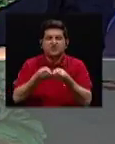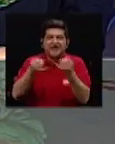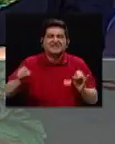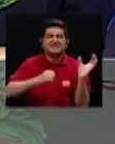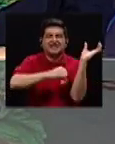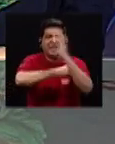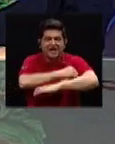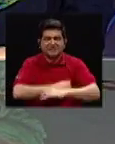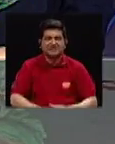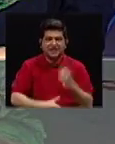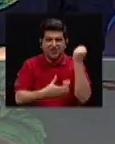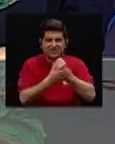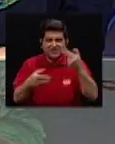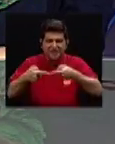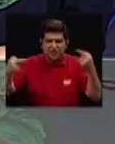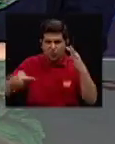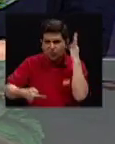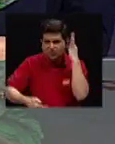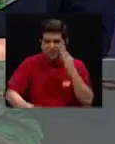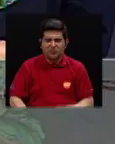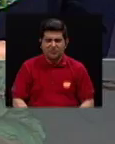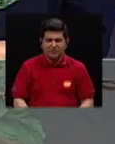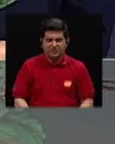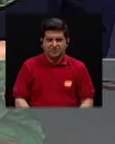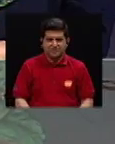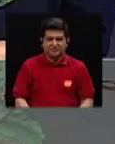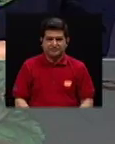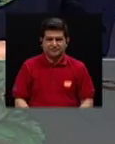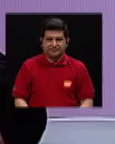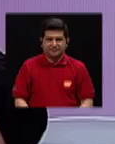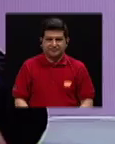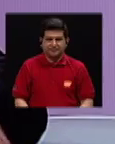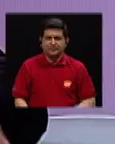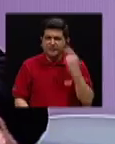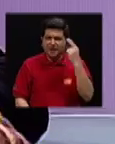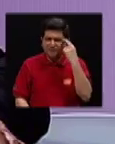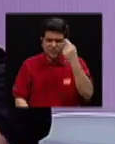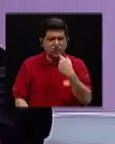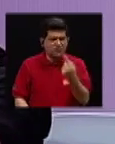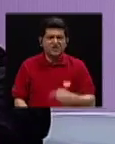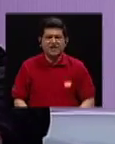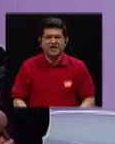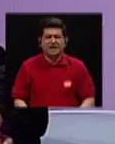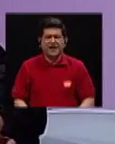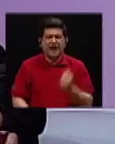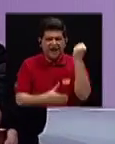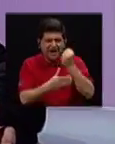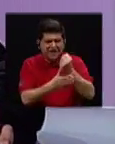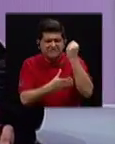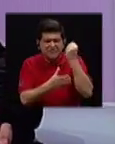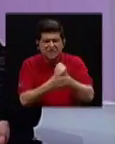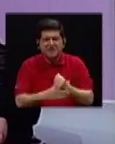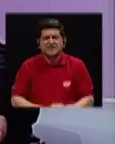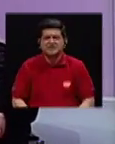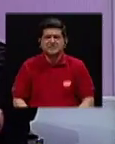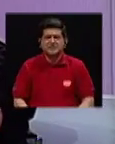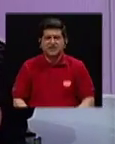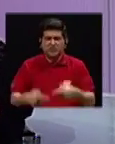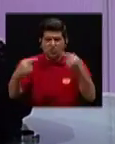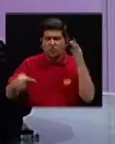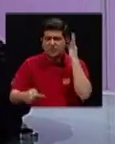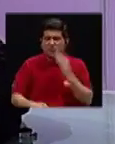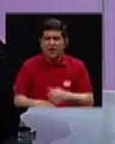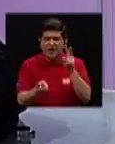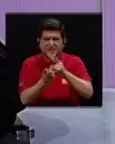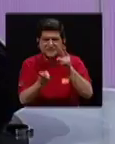del feminicidio en contra de las mujeres por qué lo llamé feminicidio sexual sistémico porque en Ciudad Juárez